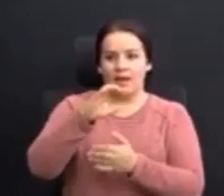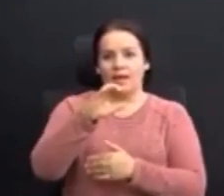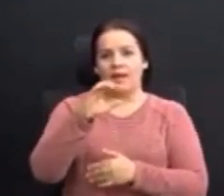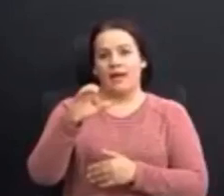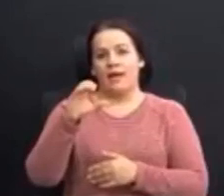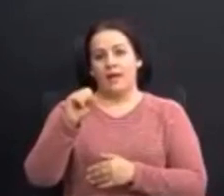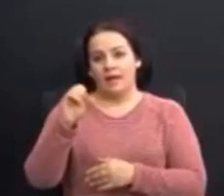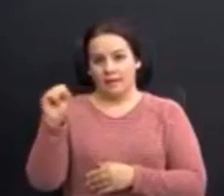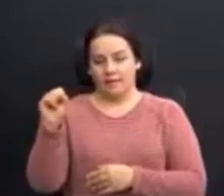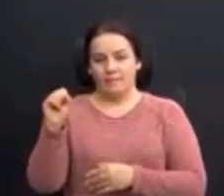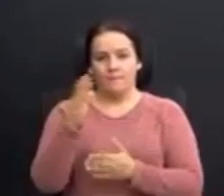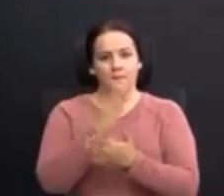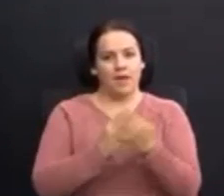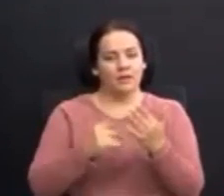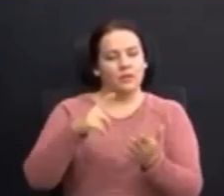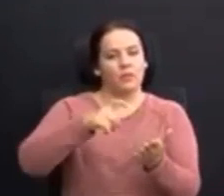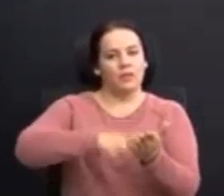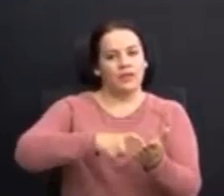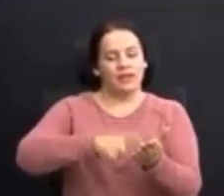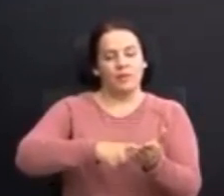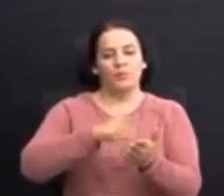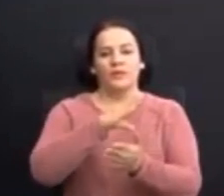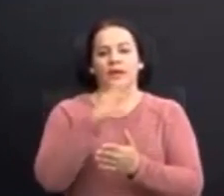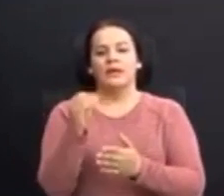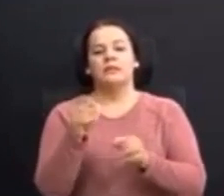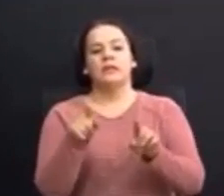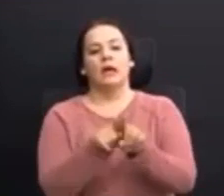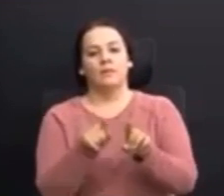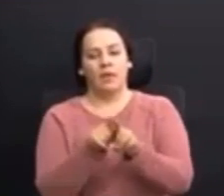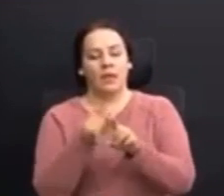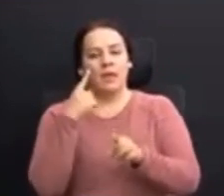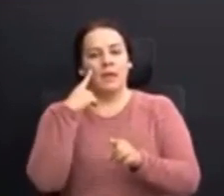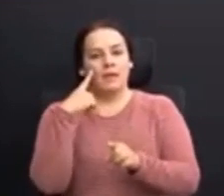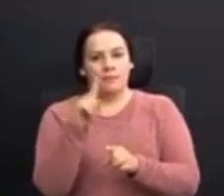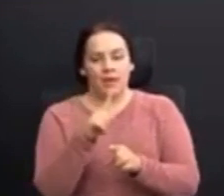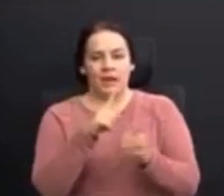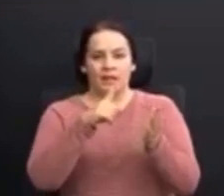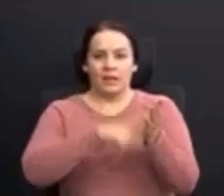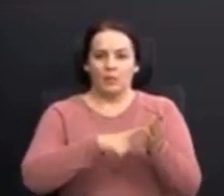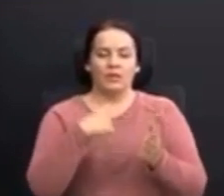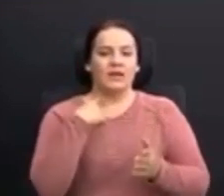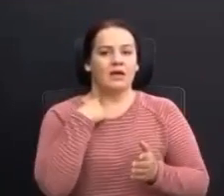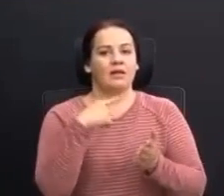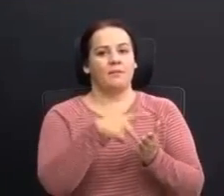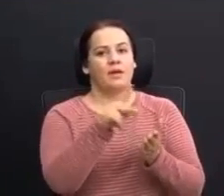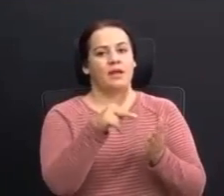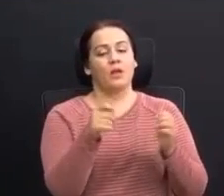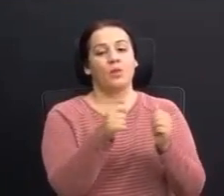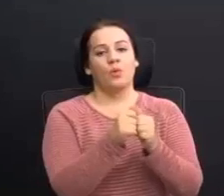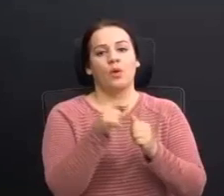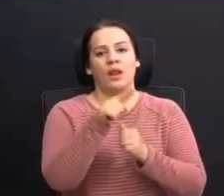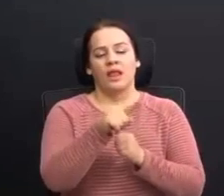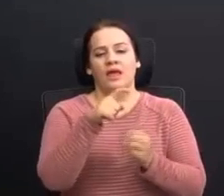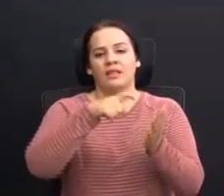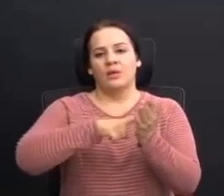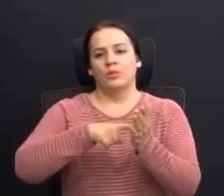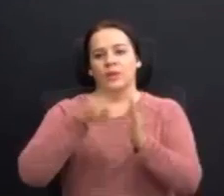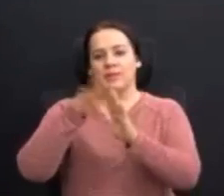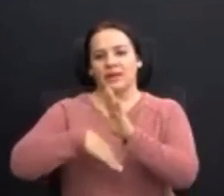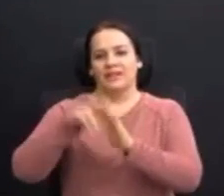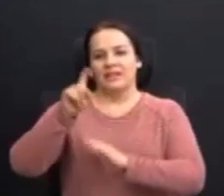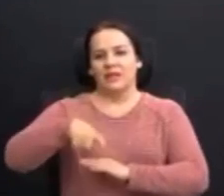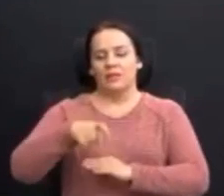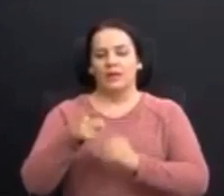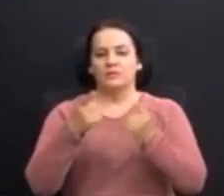de lo que le debe, y para coger deuda cara y pagarla con esta deuda barata. Eso es lo que yo creo que debe suceder con